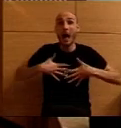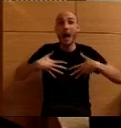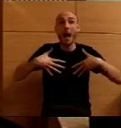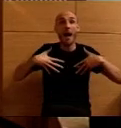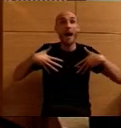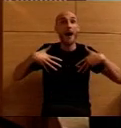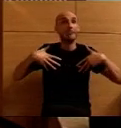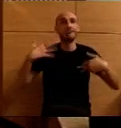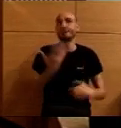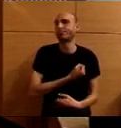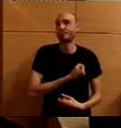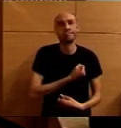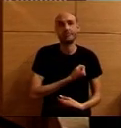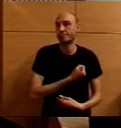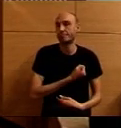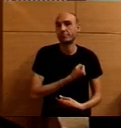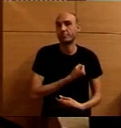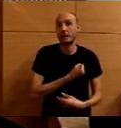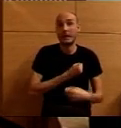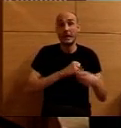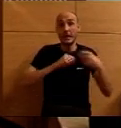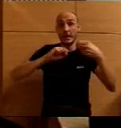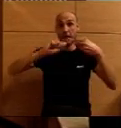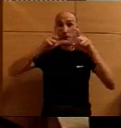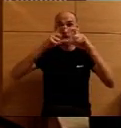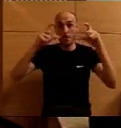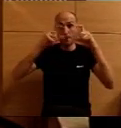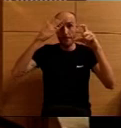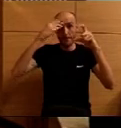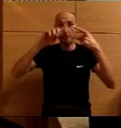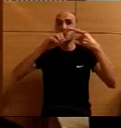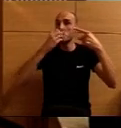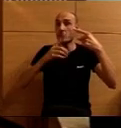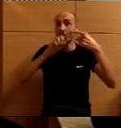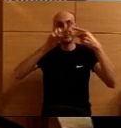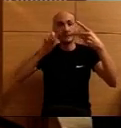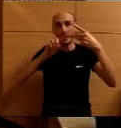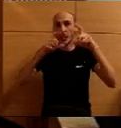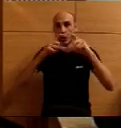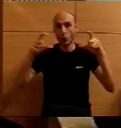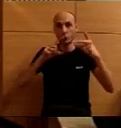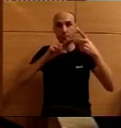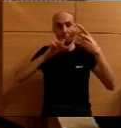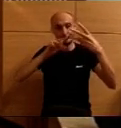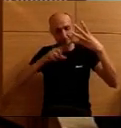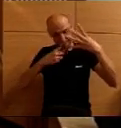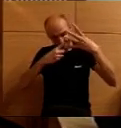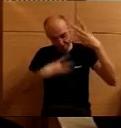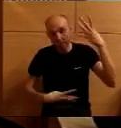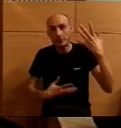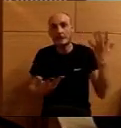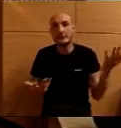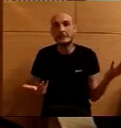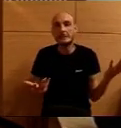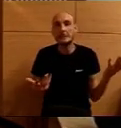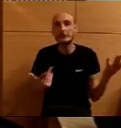asegurar. El segundo y los siguientes párrafos contenían ya las manidas frases, la cantinera de siempre, volvían a lo del